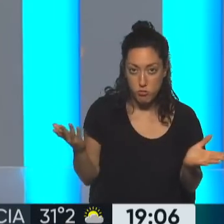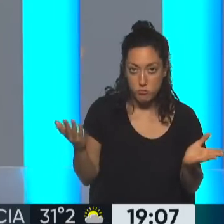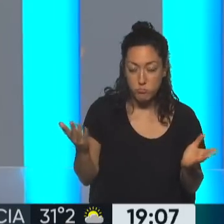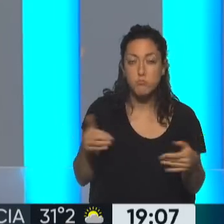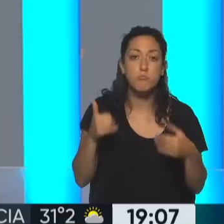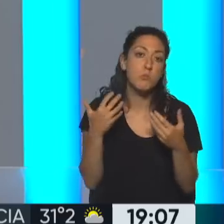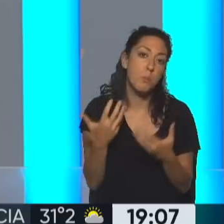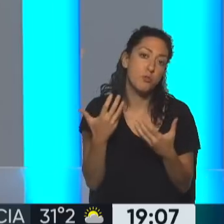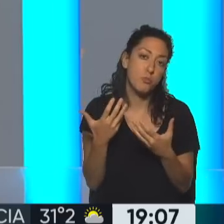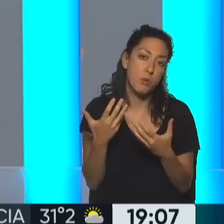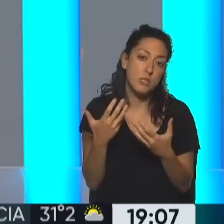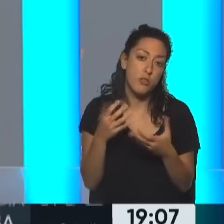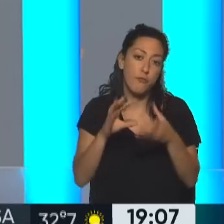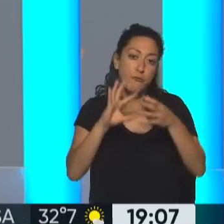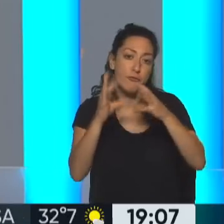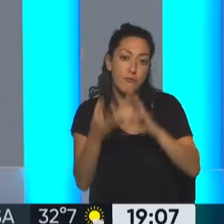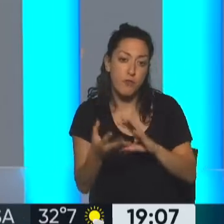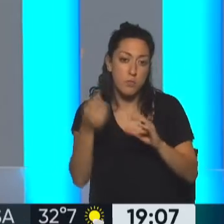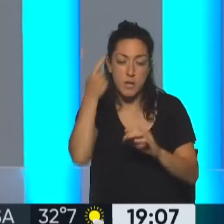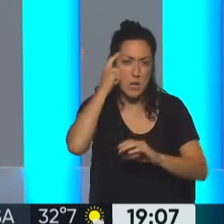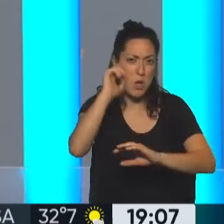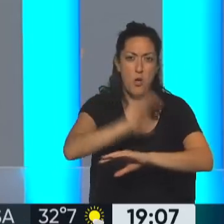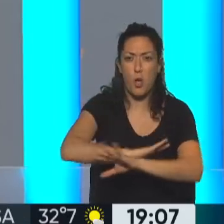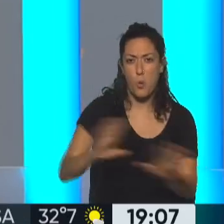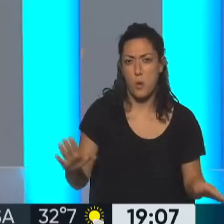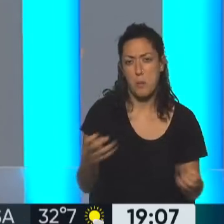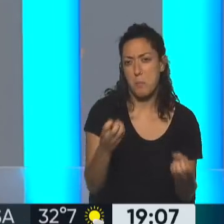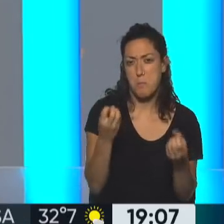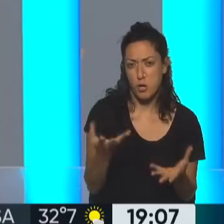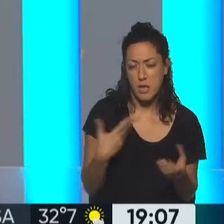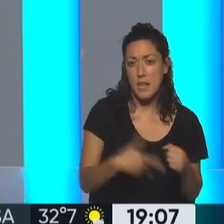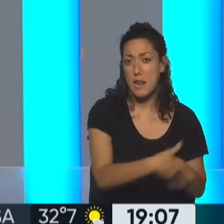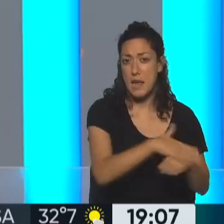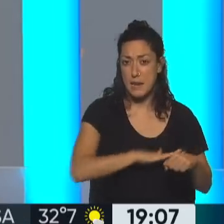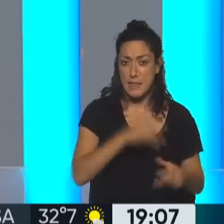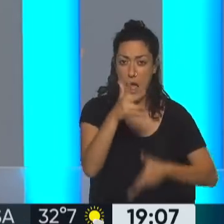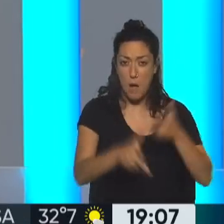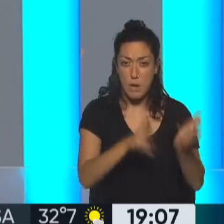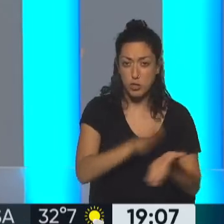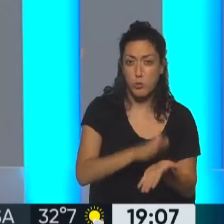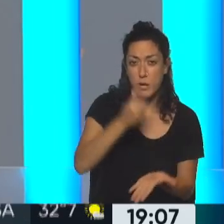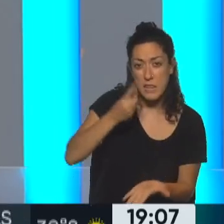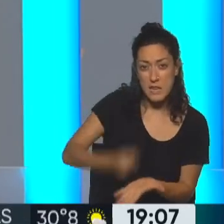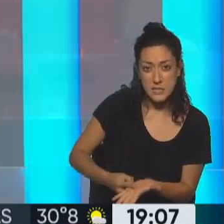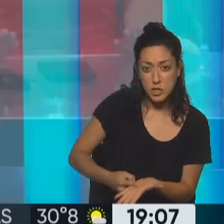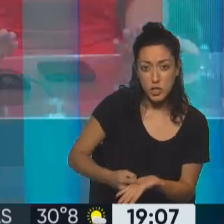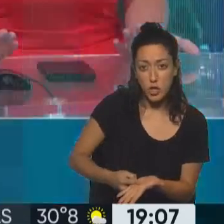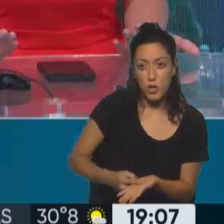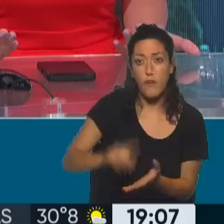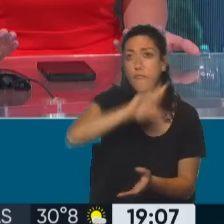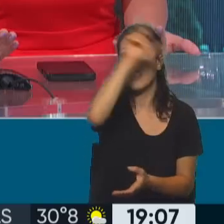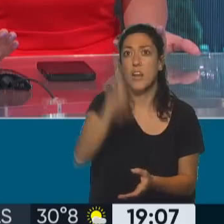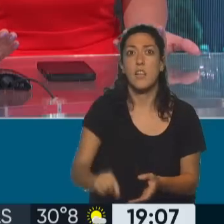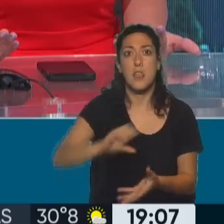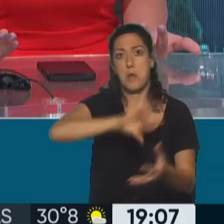con un discurso, desde mi punto de vista, totalmente esquizofrénico. ¿Esto por qué lo digo? Porque Larreta habla de, por ejemplo, un fallo que no hiere la